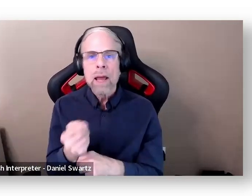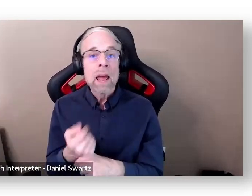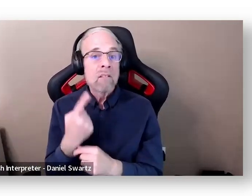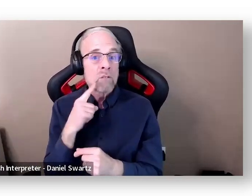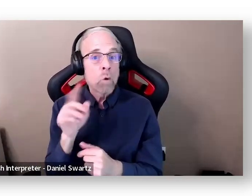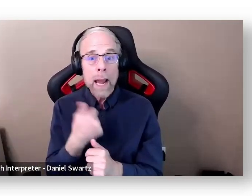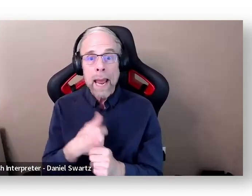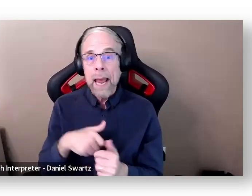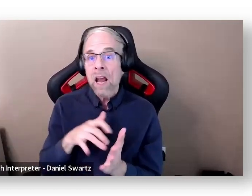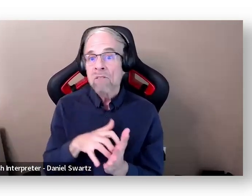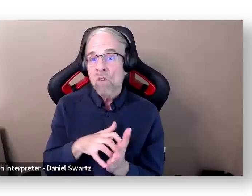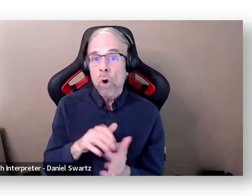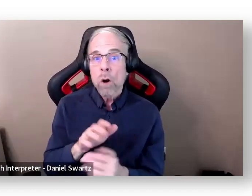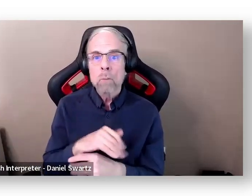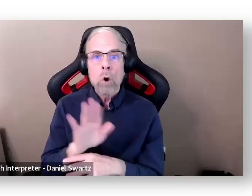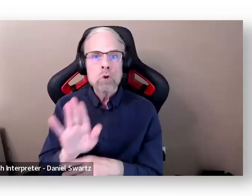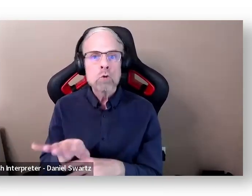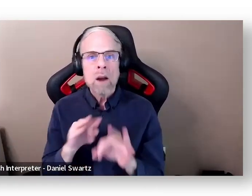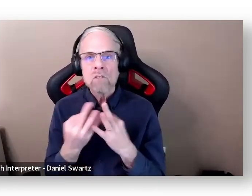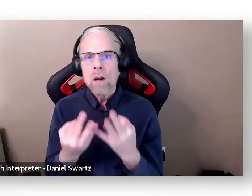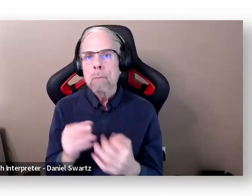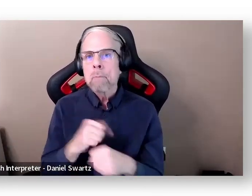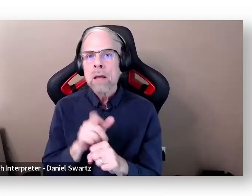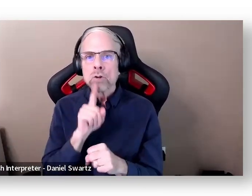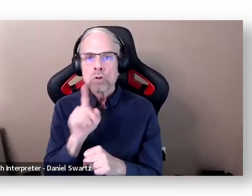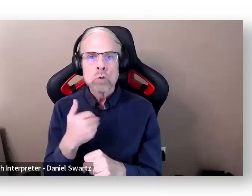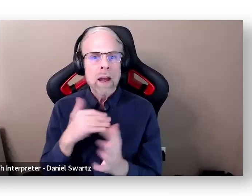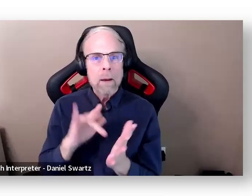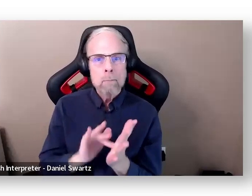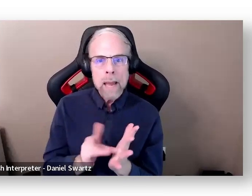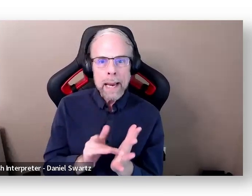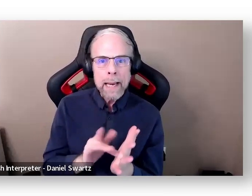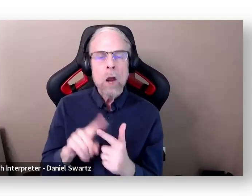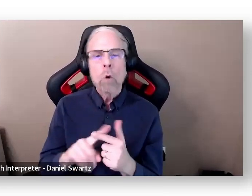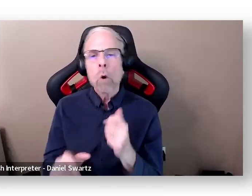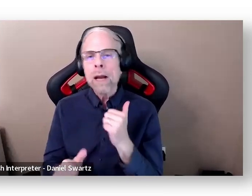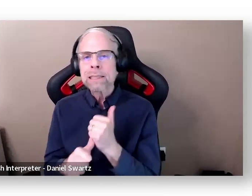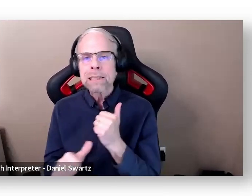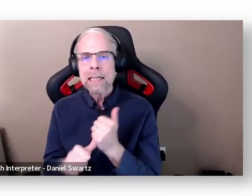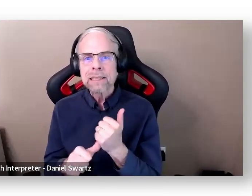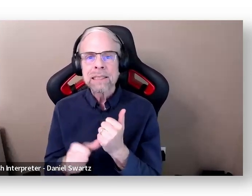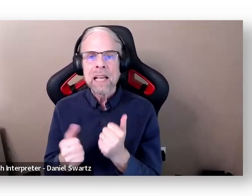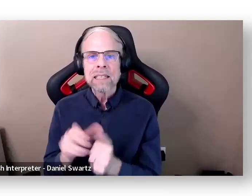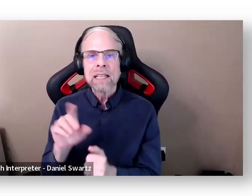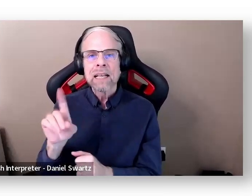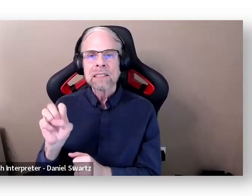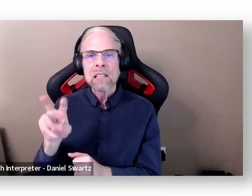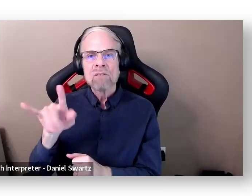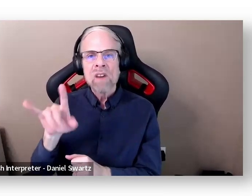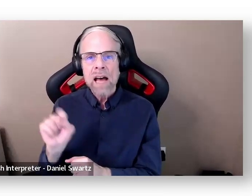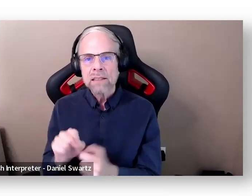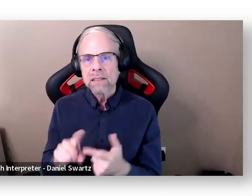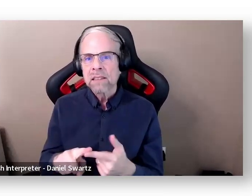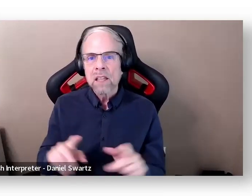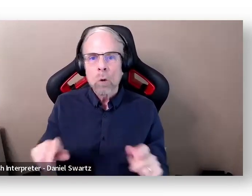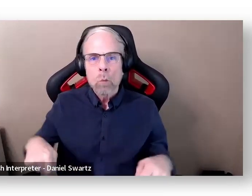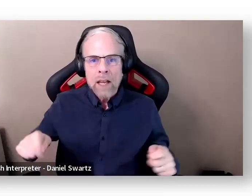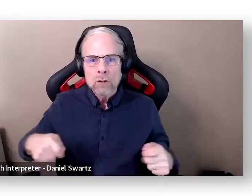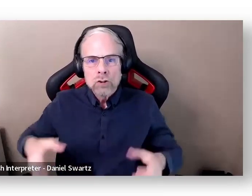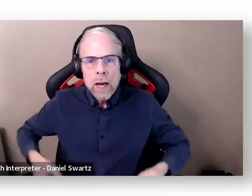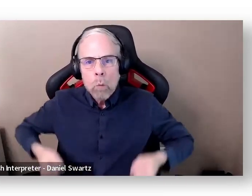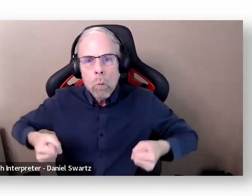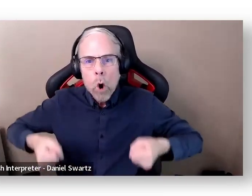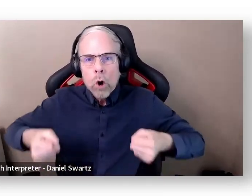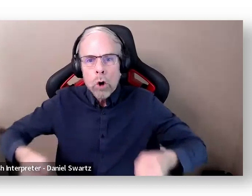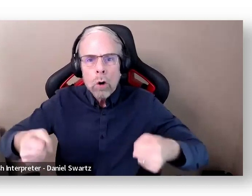mascotas, para los seres queridos vulnerables, dispositivos de asistencia, diferentes herramientas para